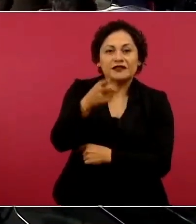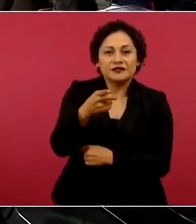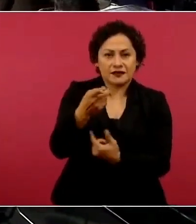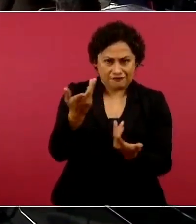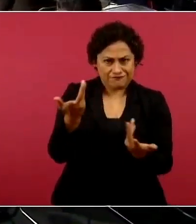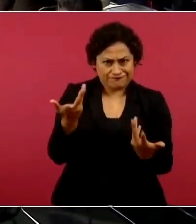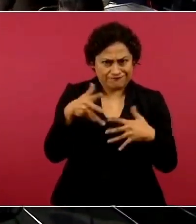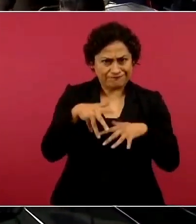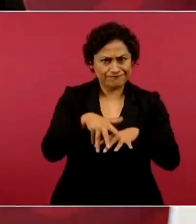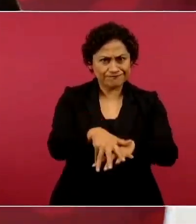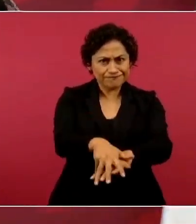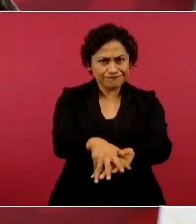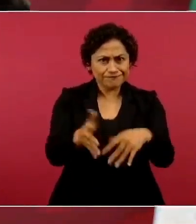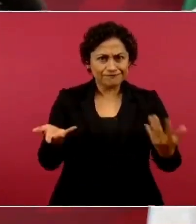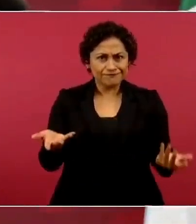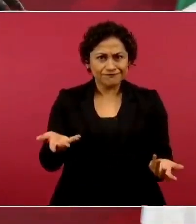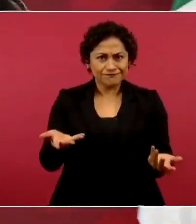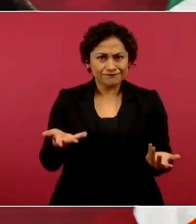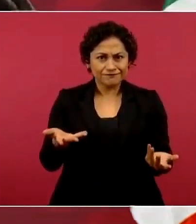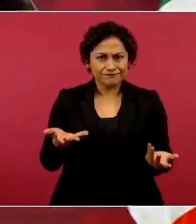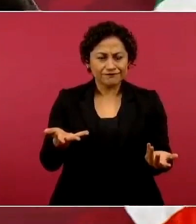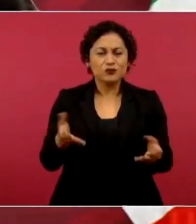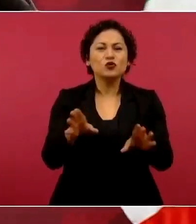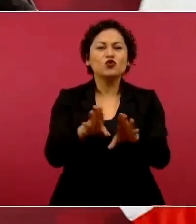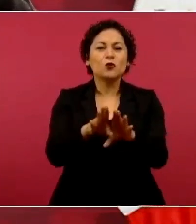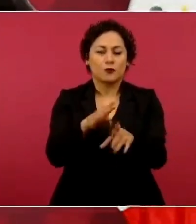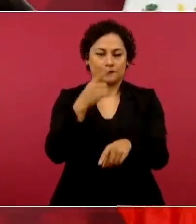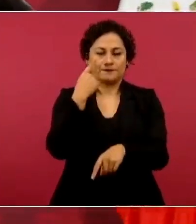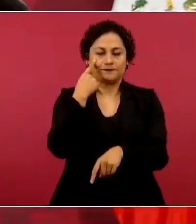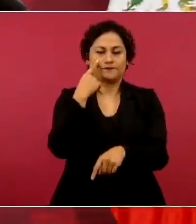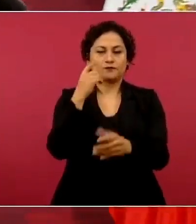Es decir, recojamos